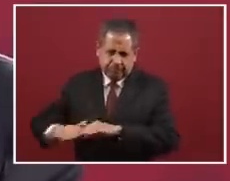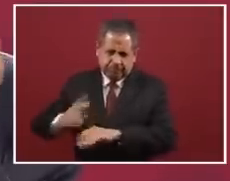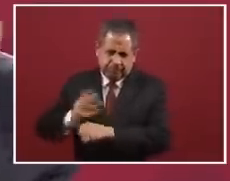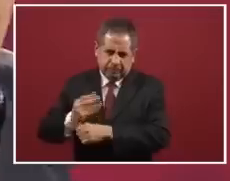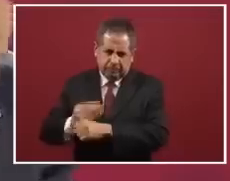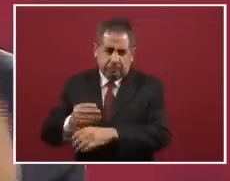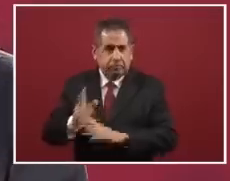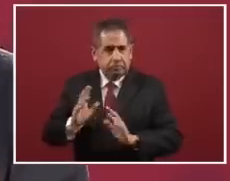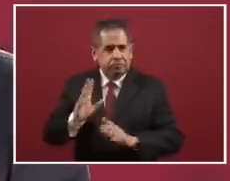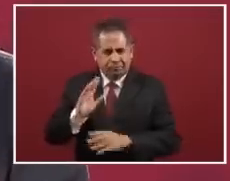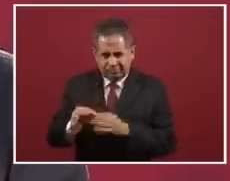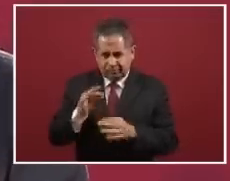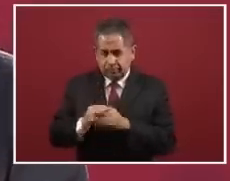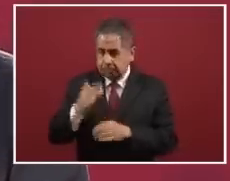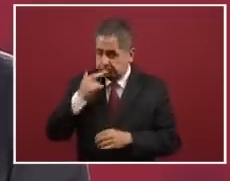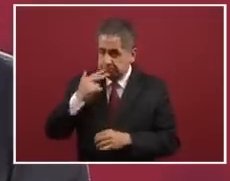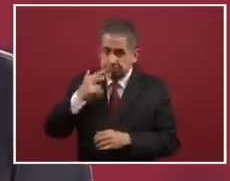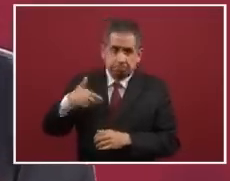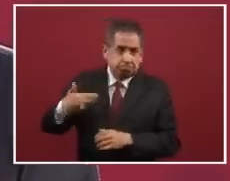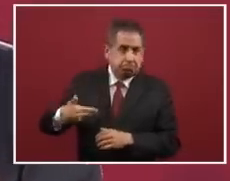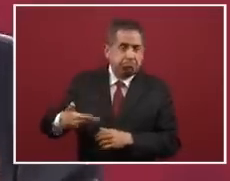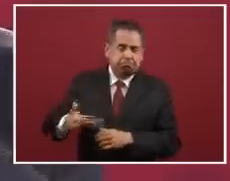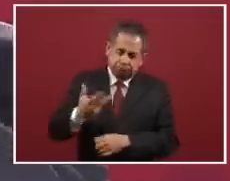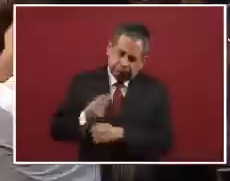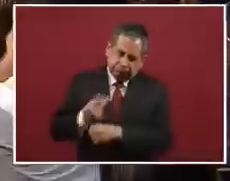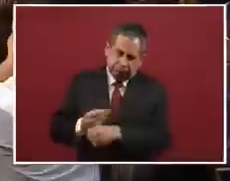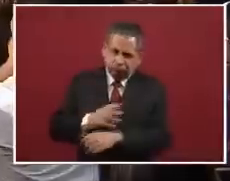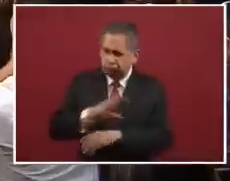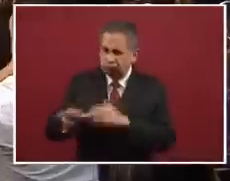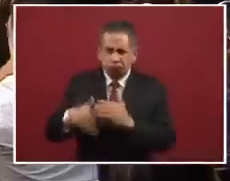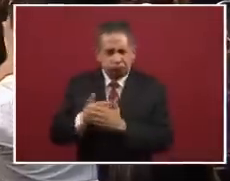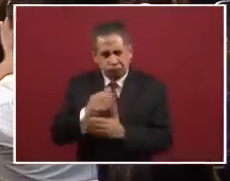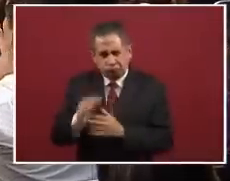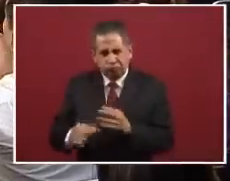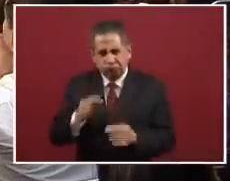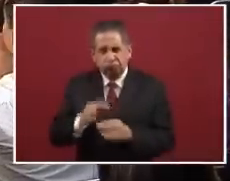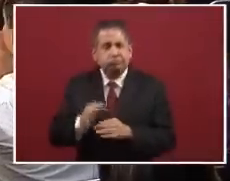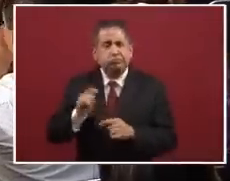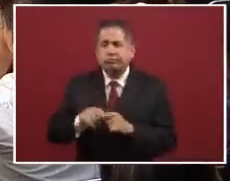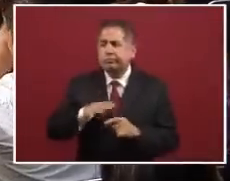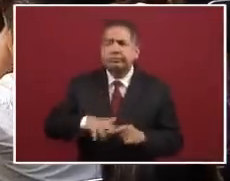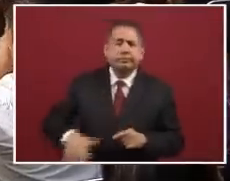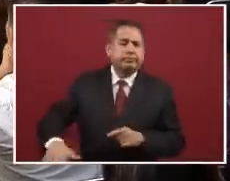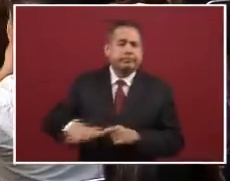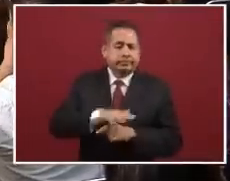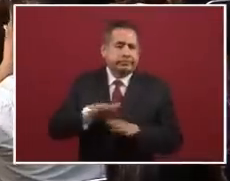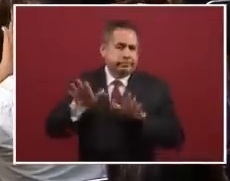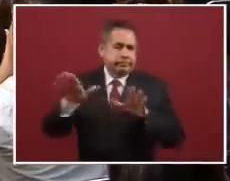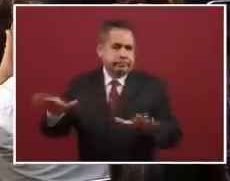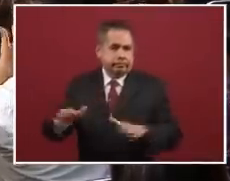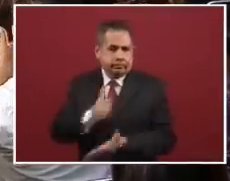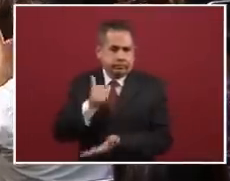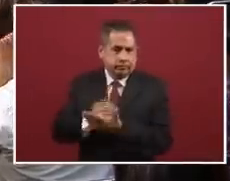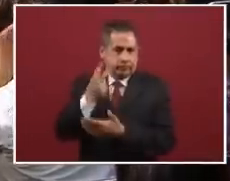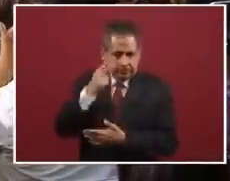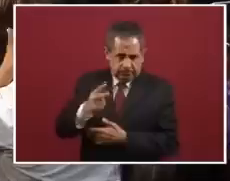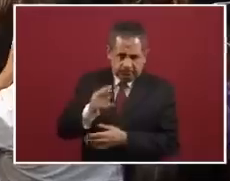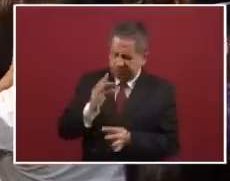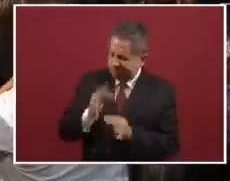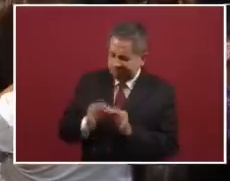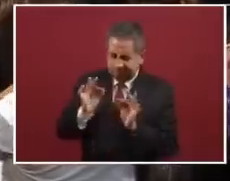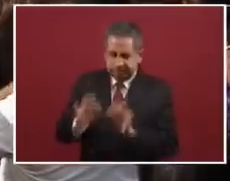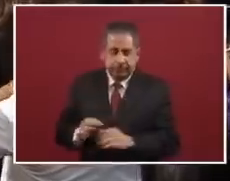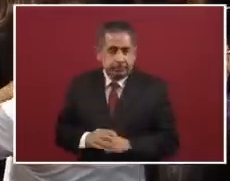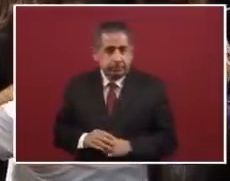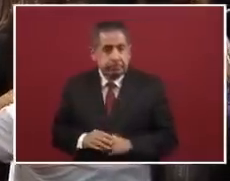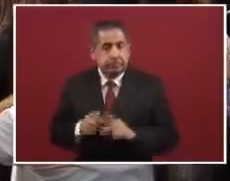pero estamos mejorando las pistas, mejorando todo lo que es el actual aeropuerto, y se